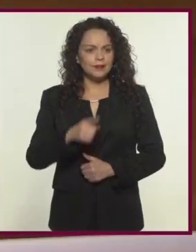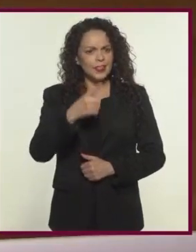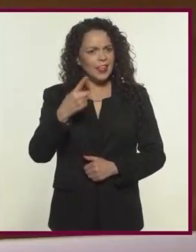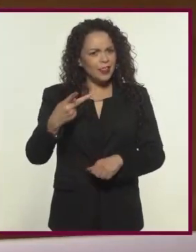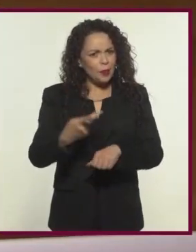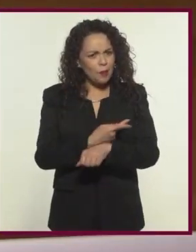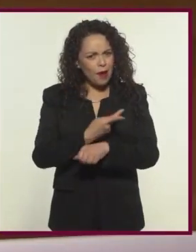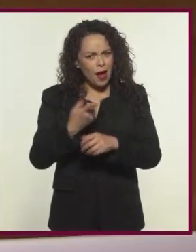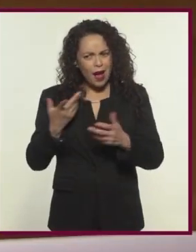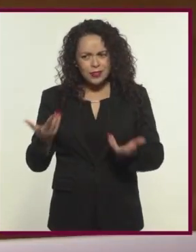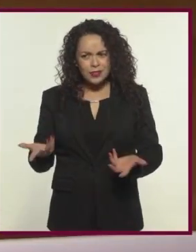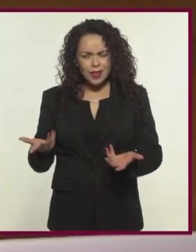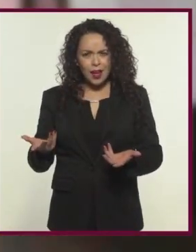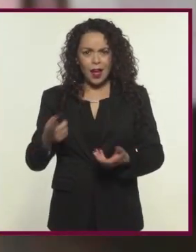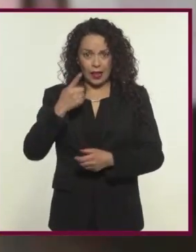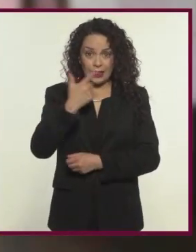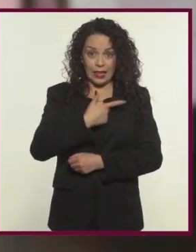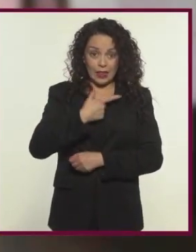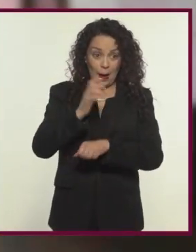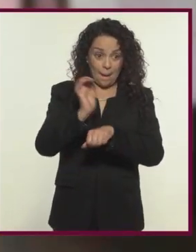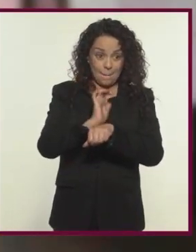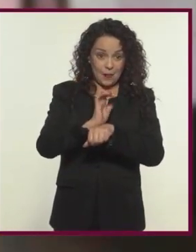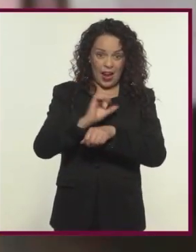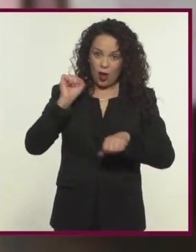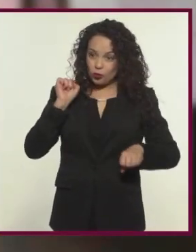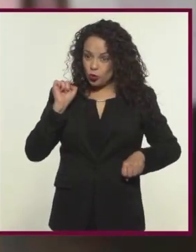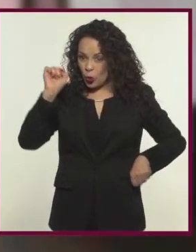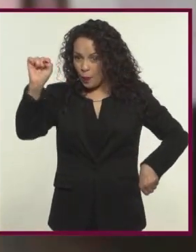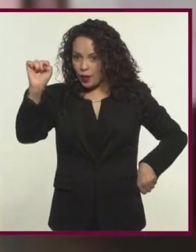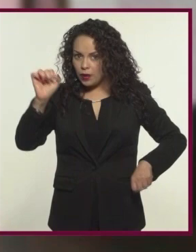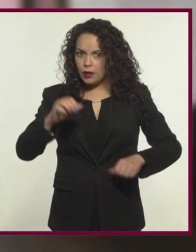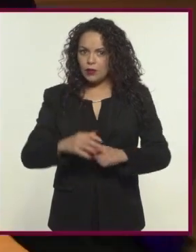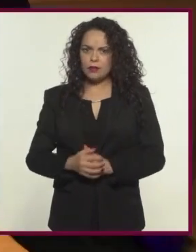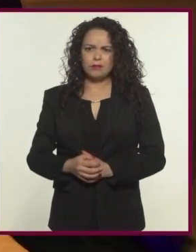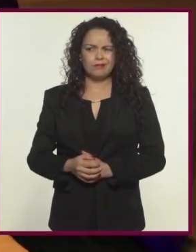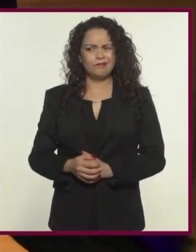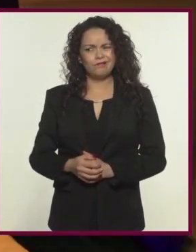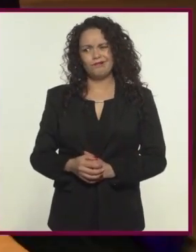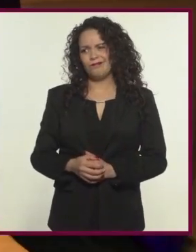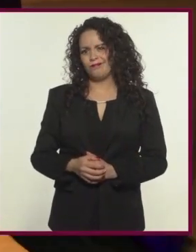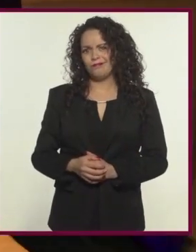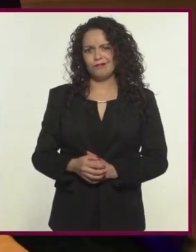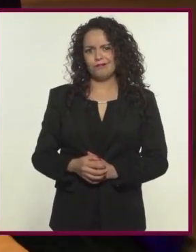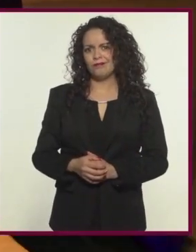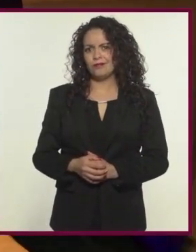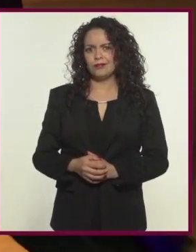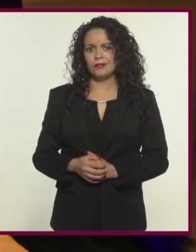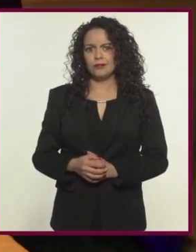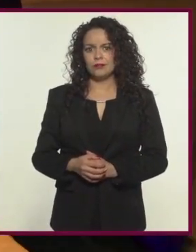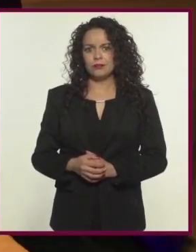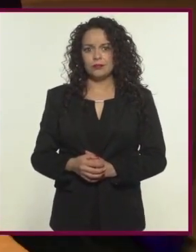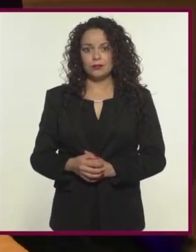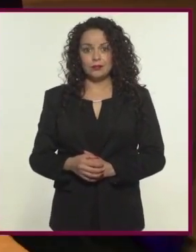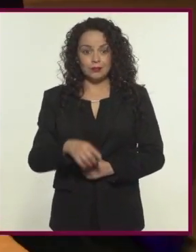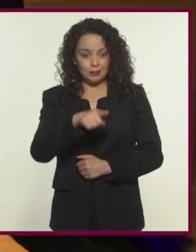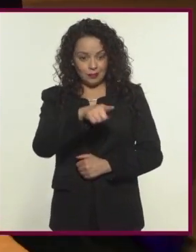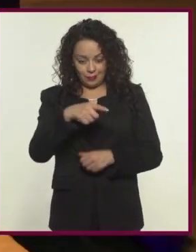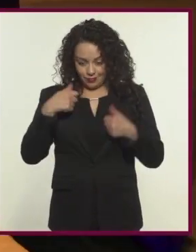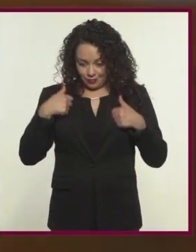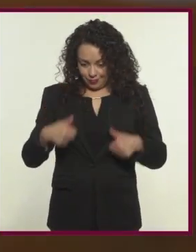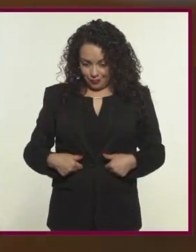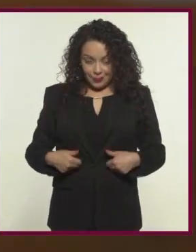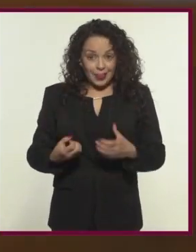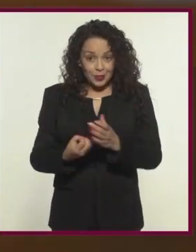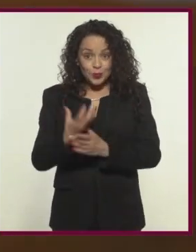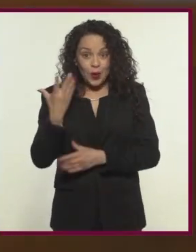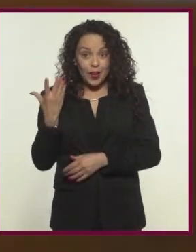¿Y ahora a ti qué te pasa? ¿Te gustan las películas de superhéroes? No. ¿Y esa?